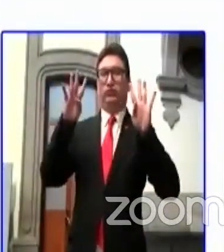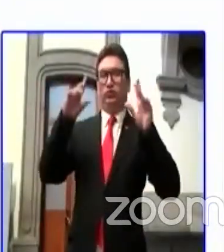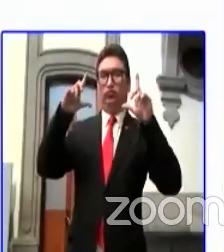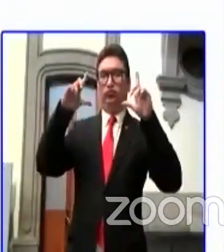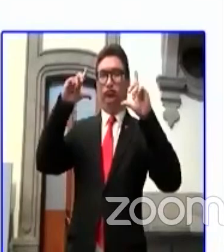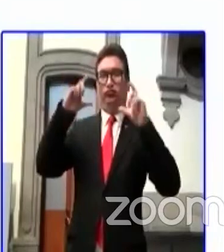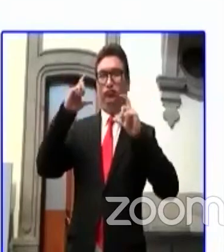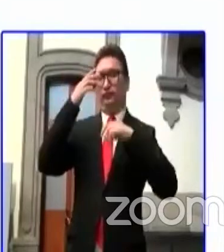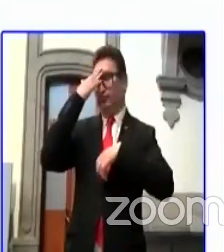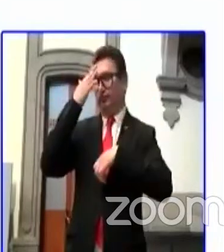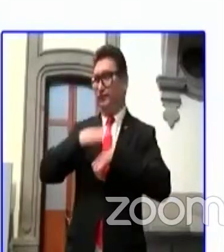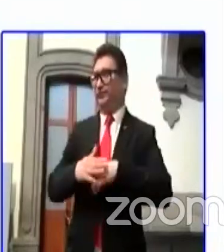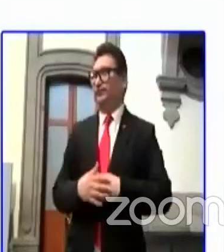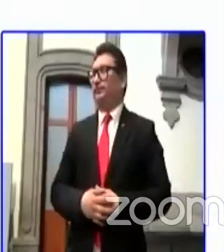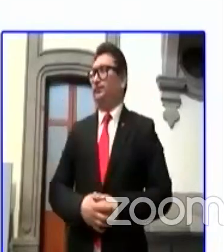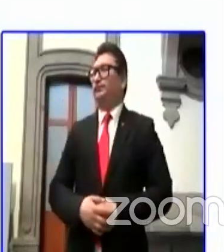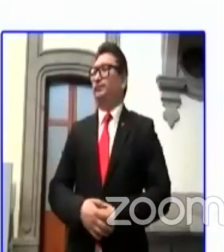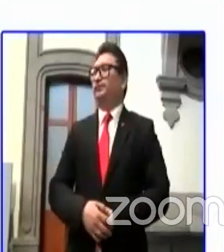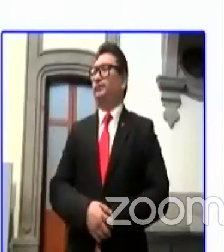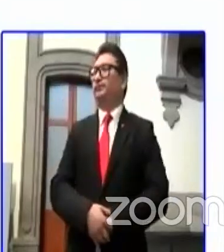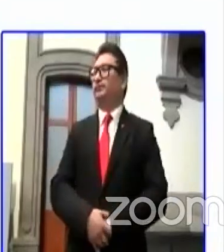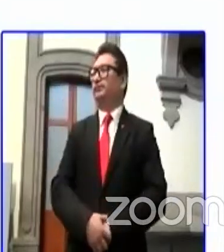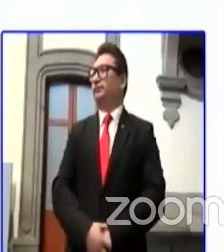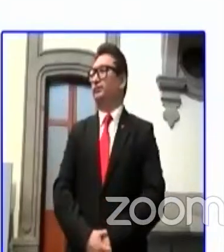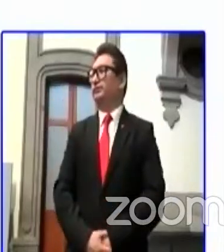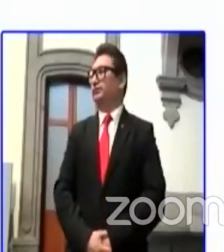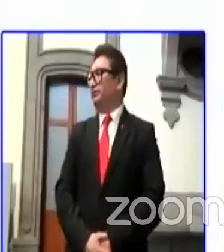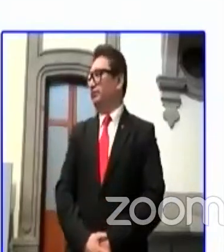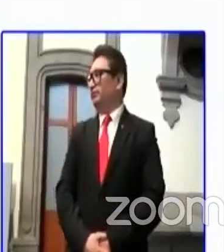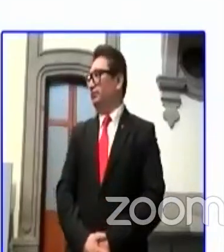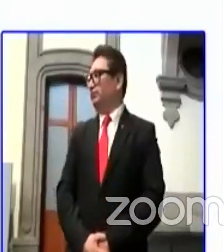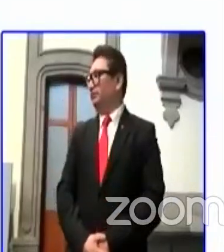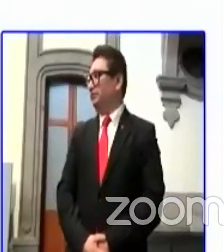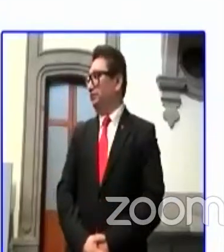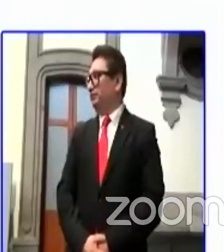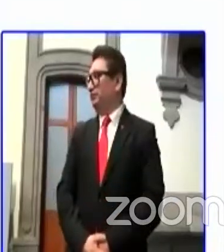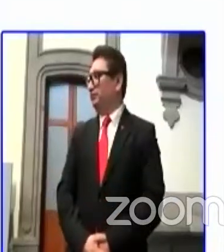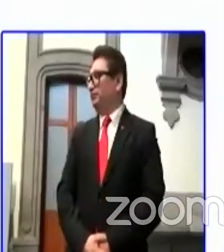conmemorativa. La foto. Sí.